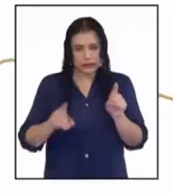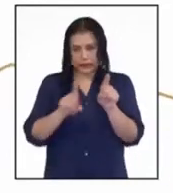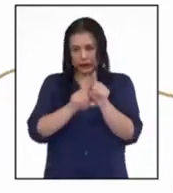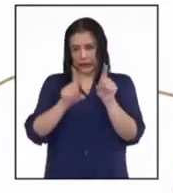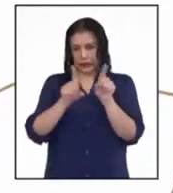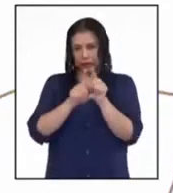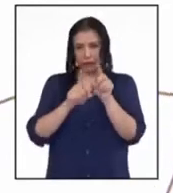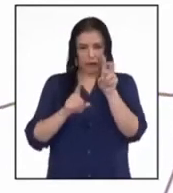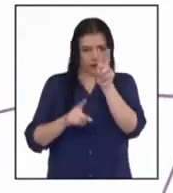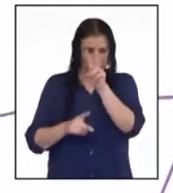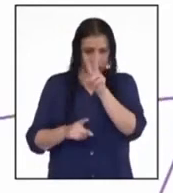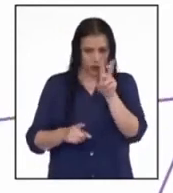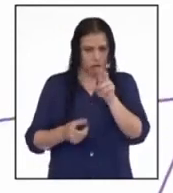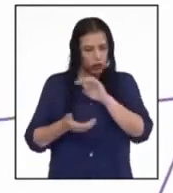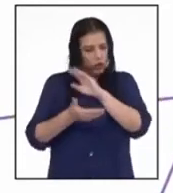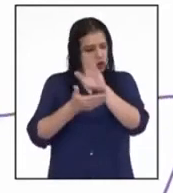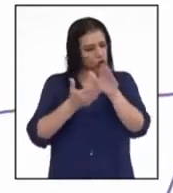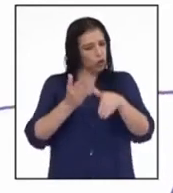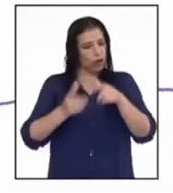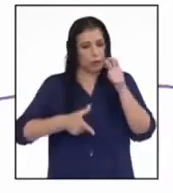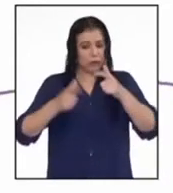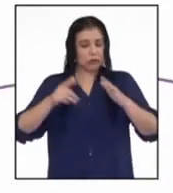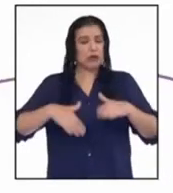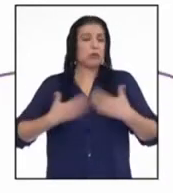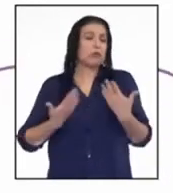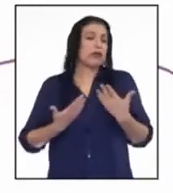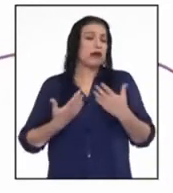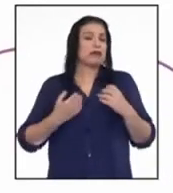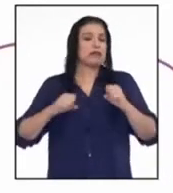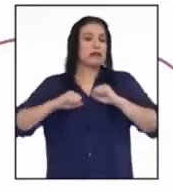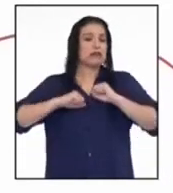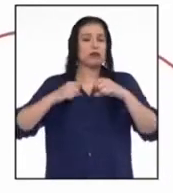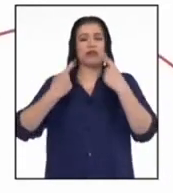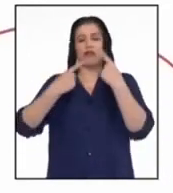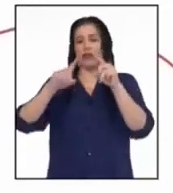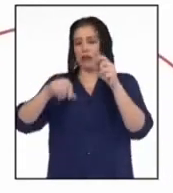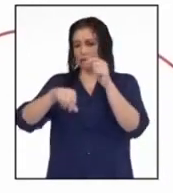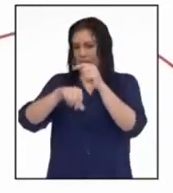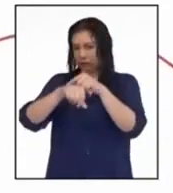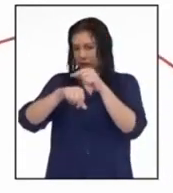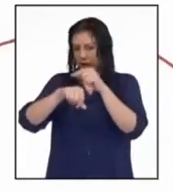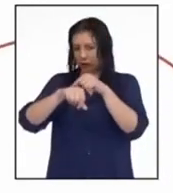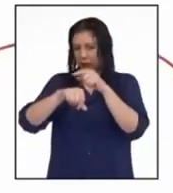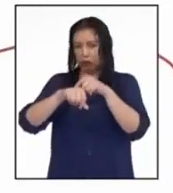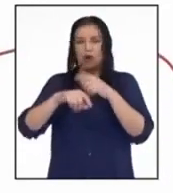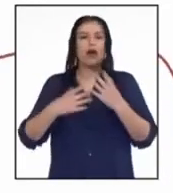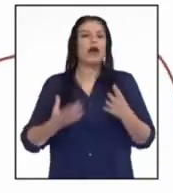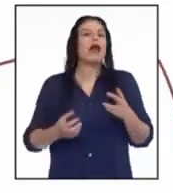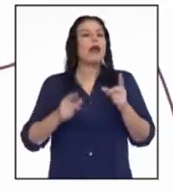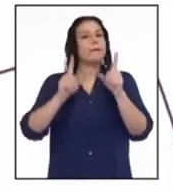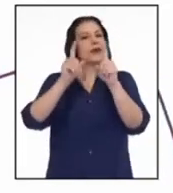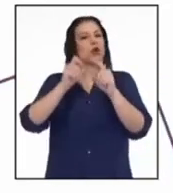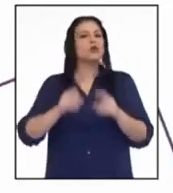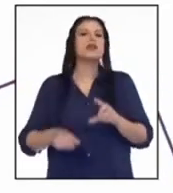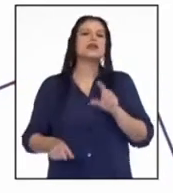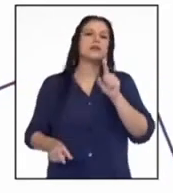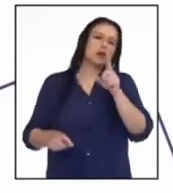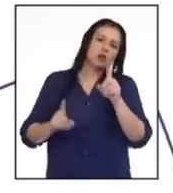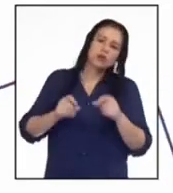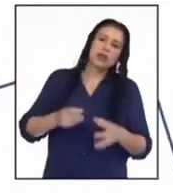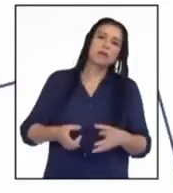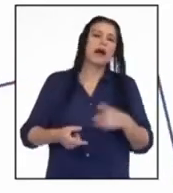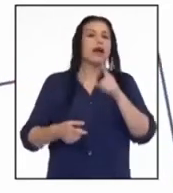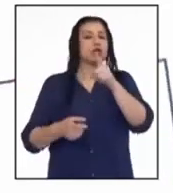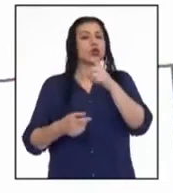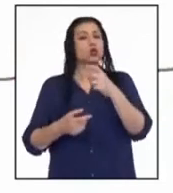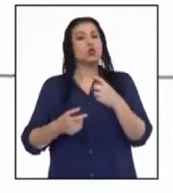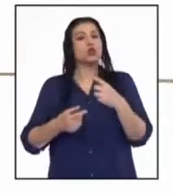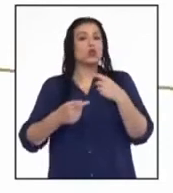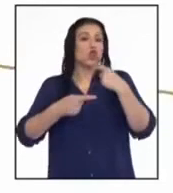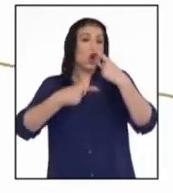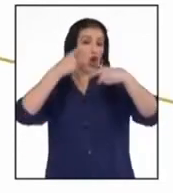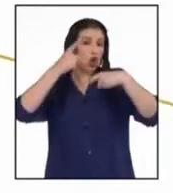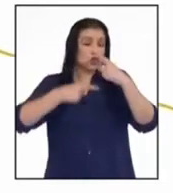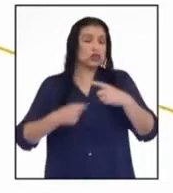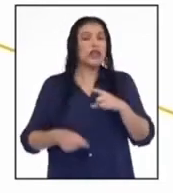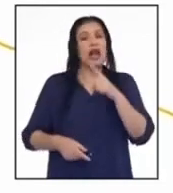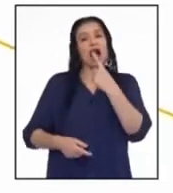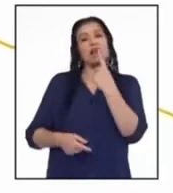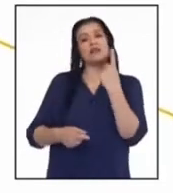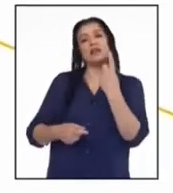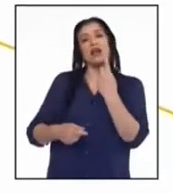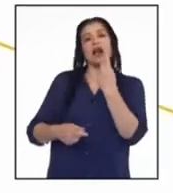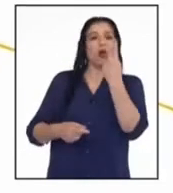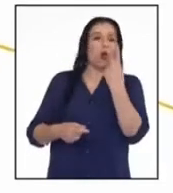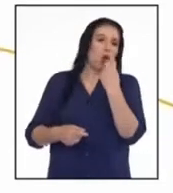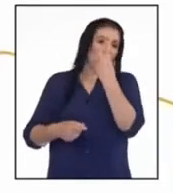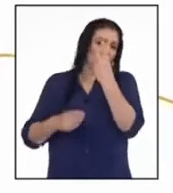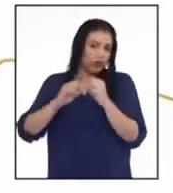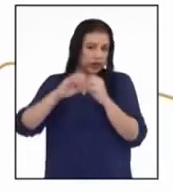Además, entendiendo que todos pueden hacer ejercicio con distinta frecuencia, las preguntas indagaron si las personas hacían ejercicios de forma diaria, interdiaria o